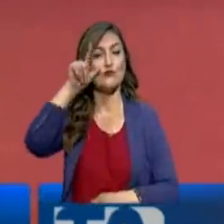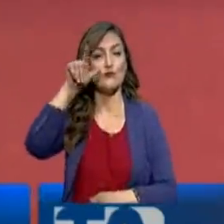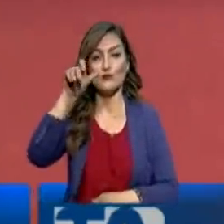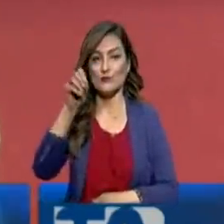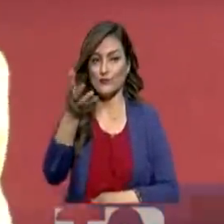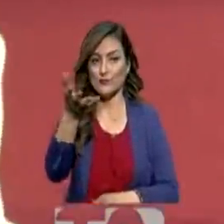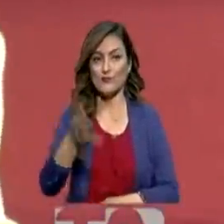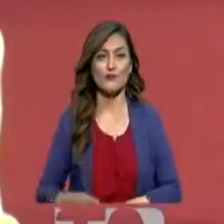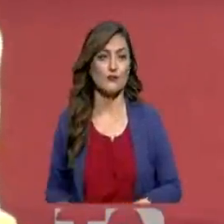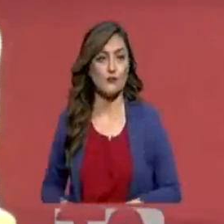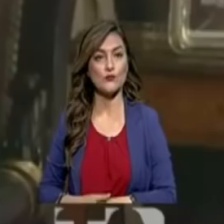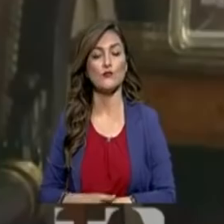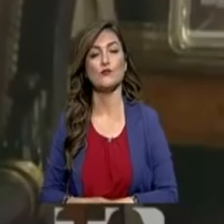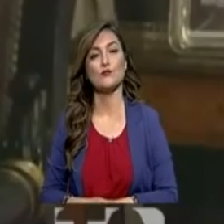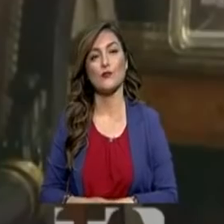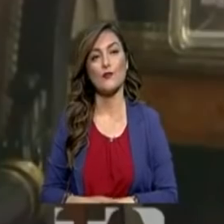Guillermo Lasso. Veamos.